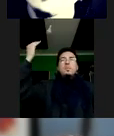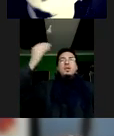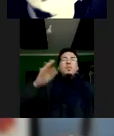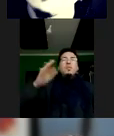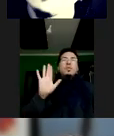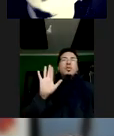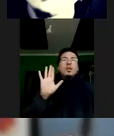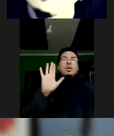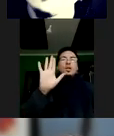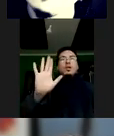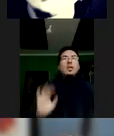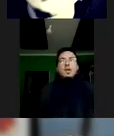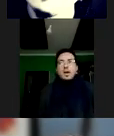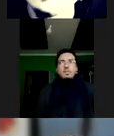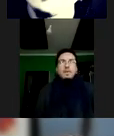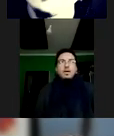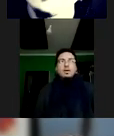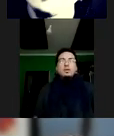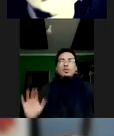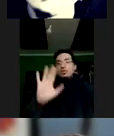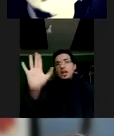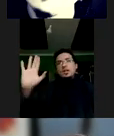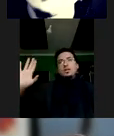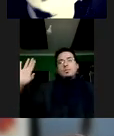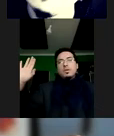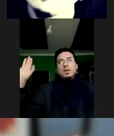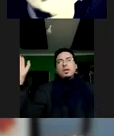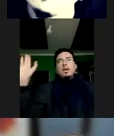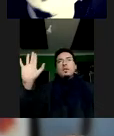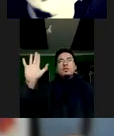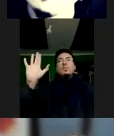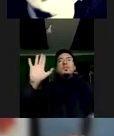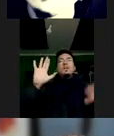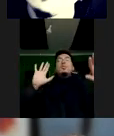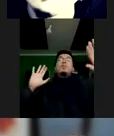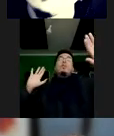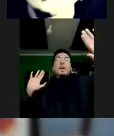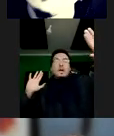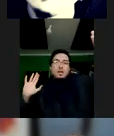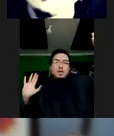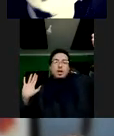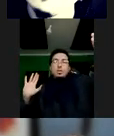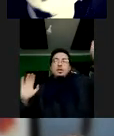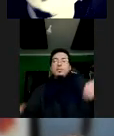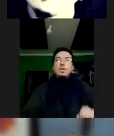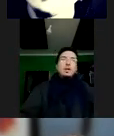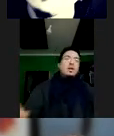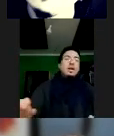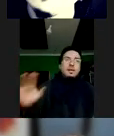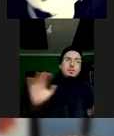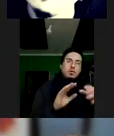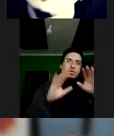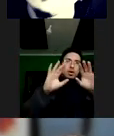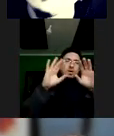y terminamos viendo el interior de ella. No es una elevación. ¿Por qué? Porque la elevación muestra por fuera el objeto.